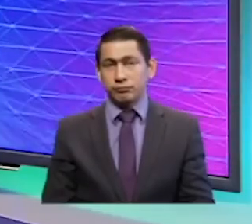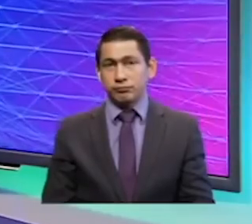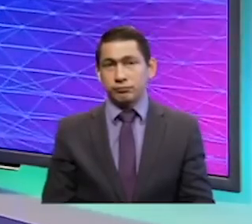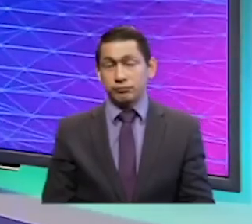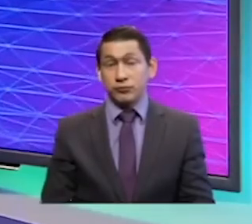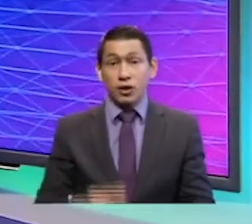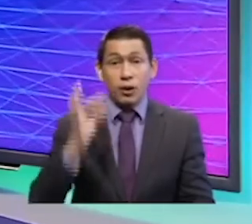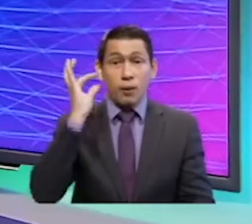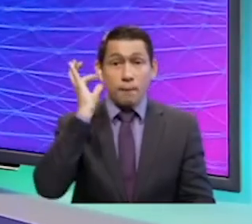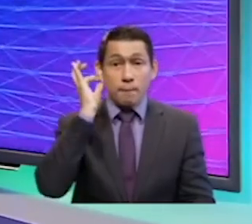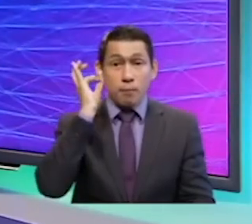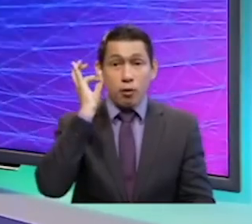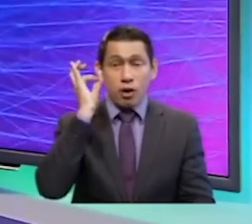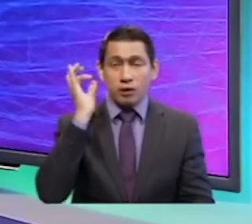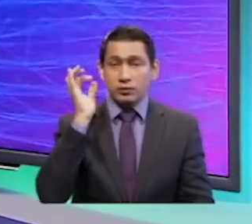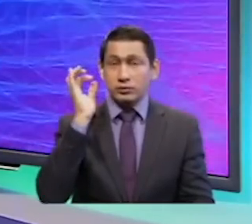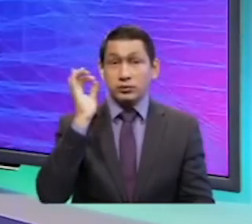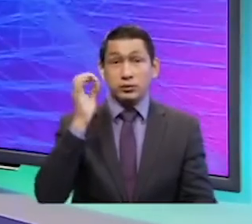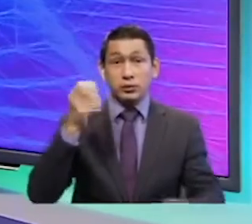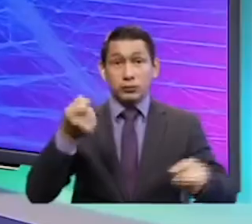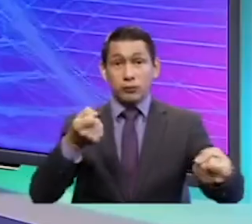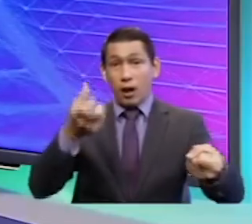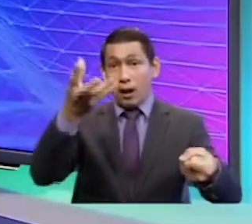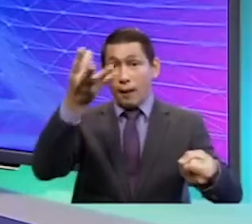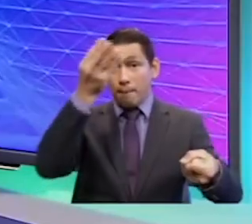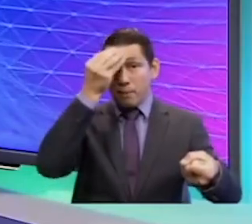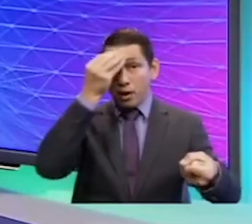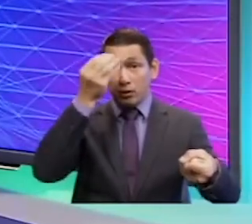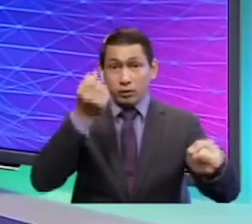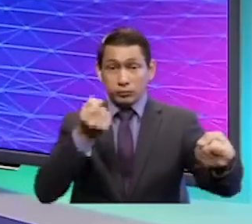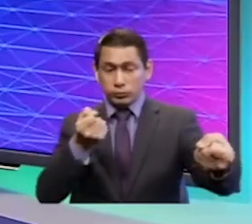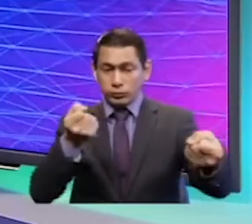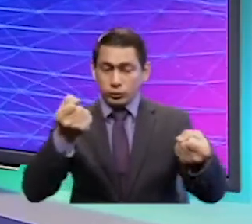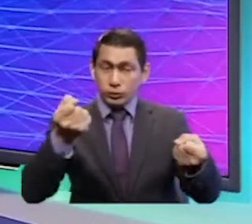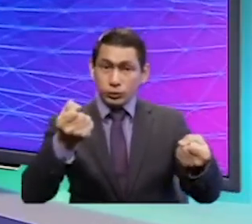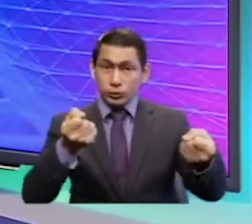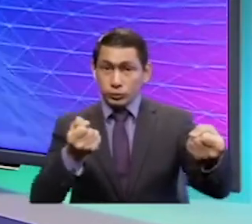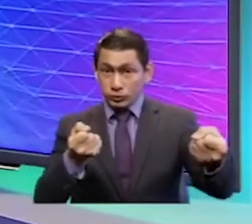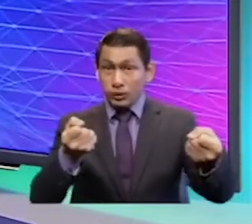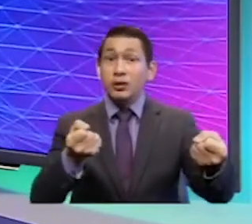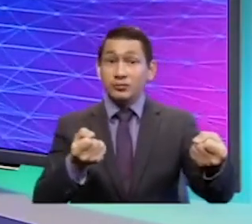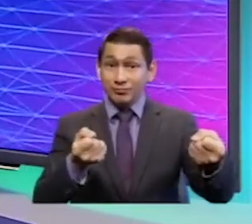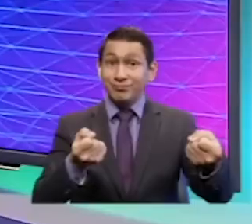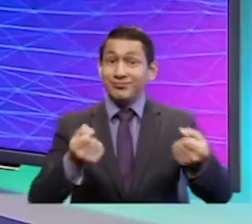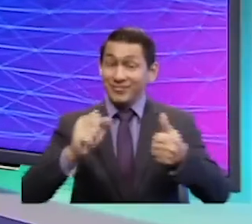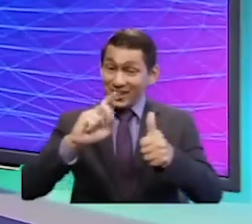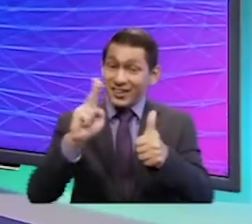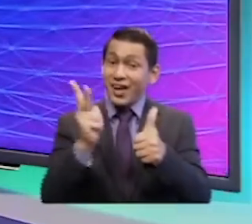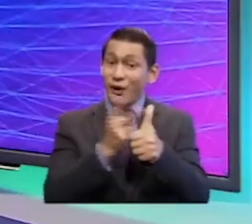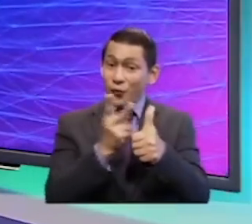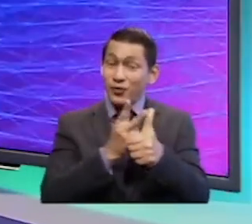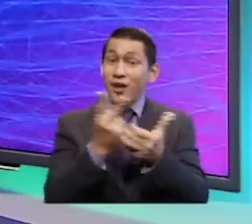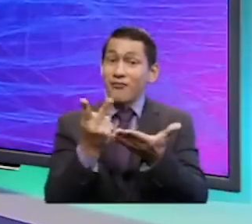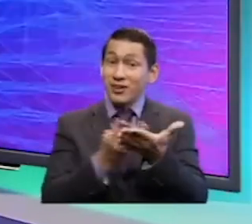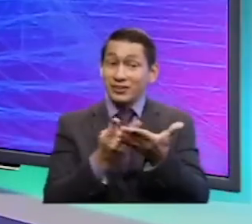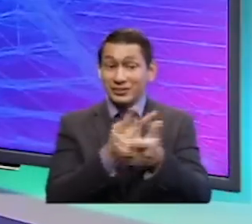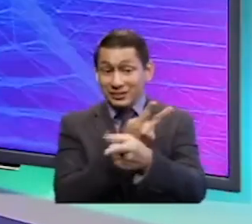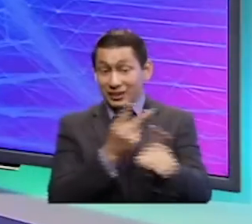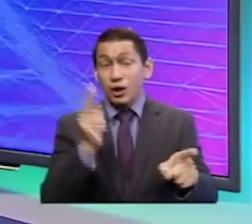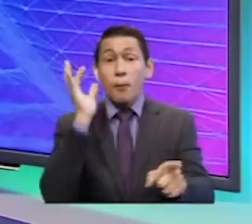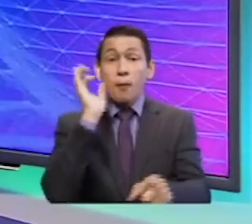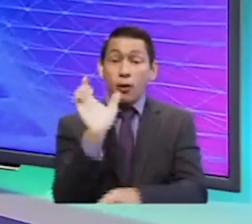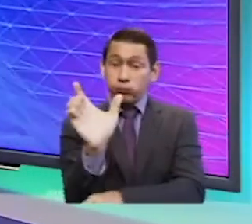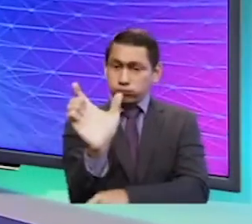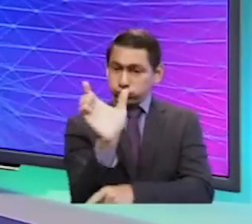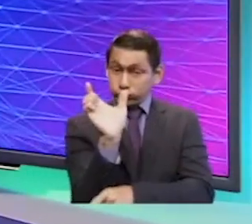Decenas de mujeres se alistan para operar camiones pesados y extrapesados. Es la segunda promoción que aspira a su licencia tipo E y sentarse